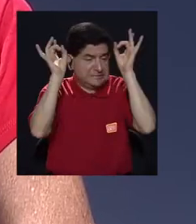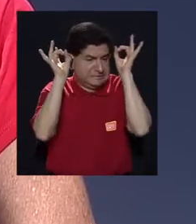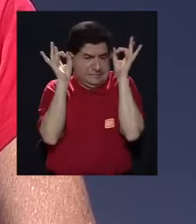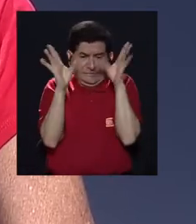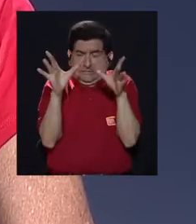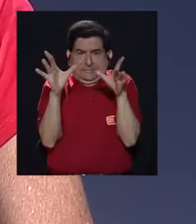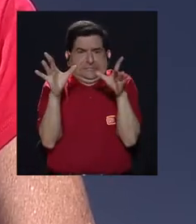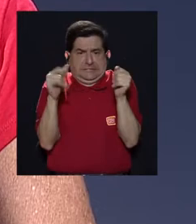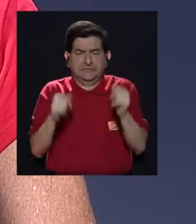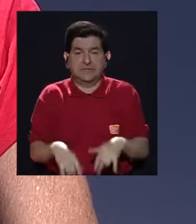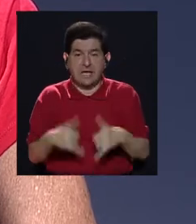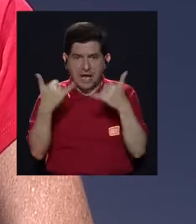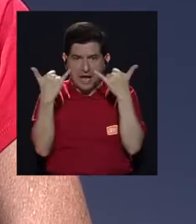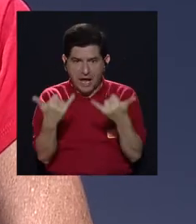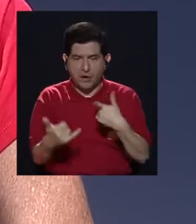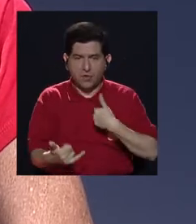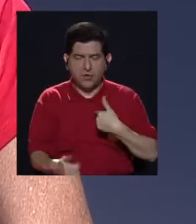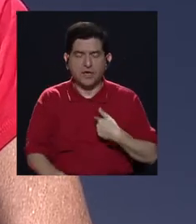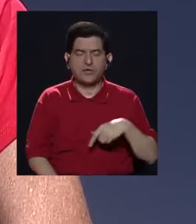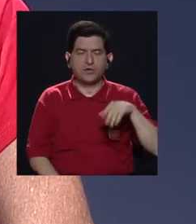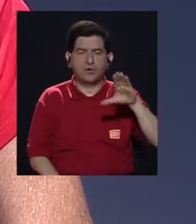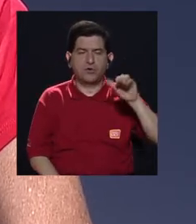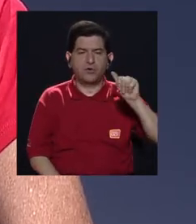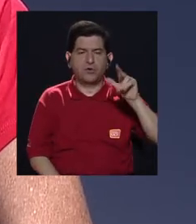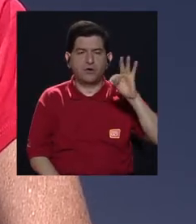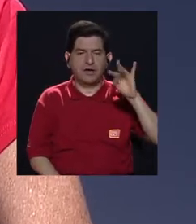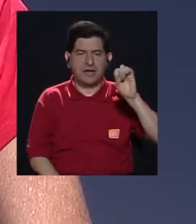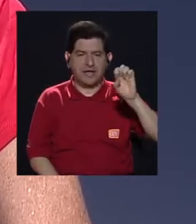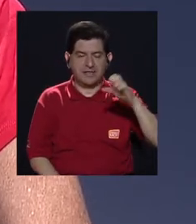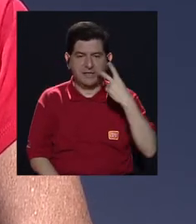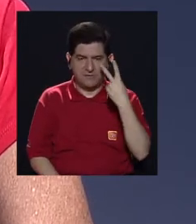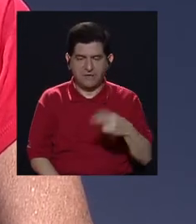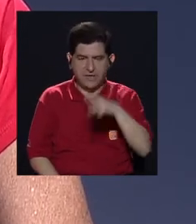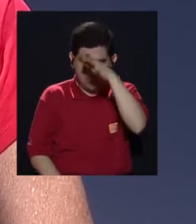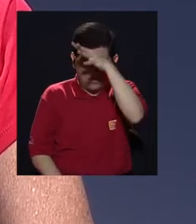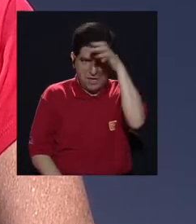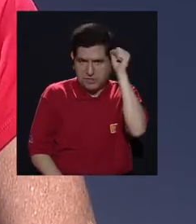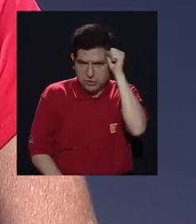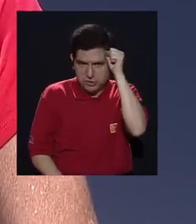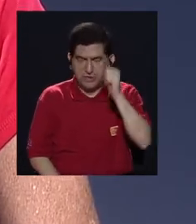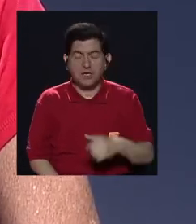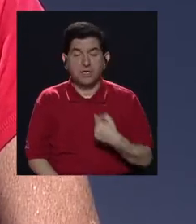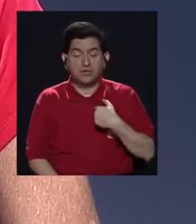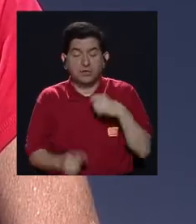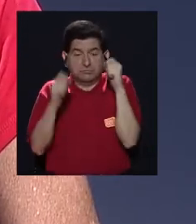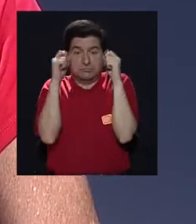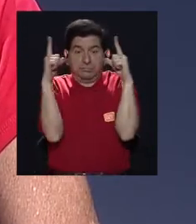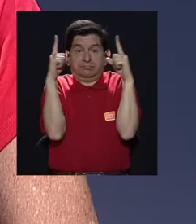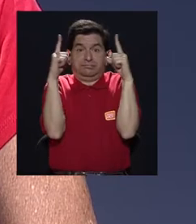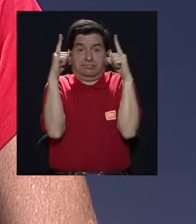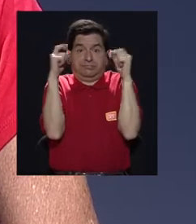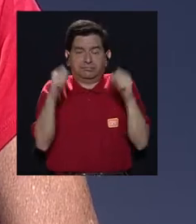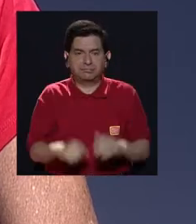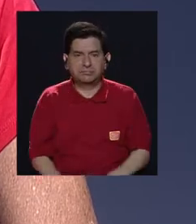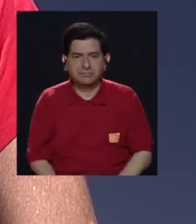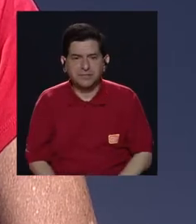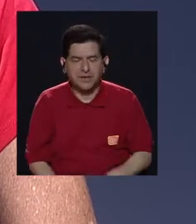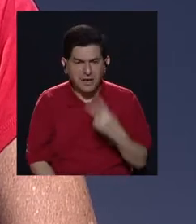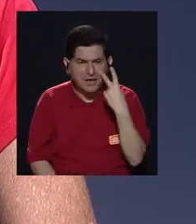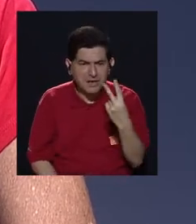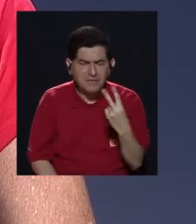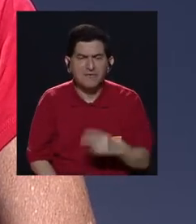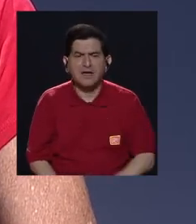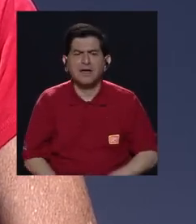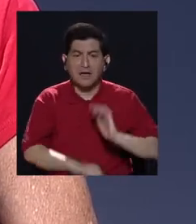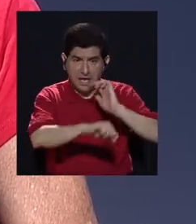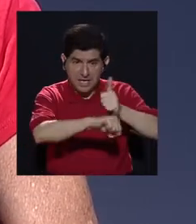terrible mire ahora que estoy con el cat y viendo en la amazonía a mí se me pare el pelo y por eso hay que trabajar tanto